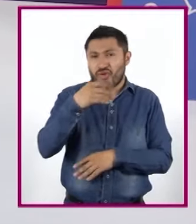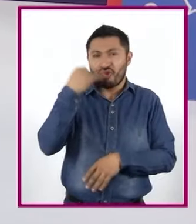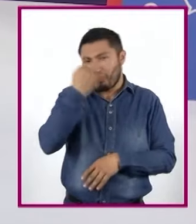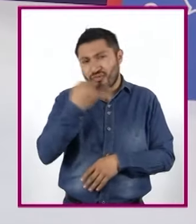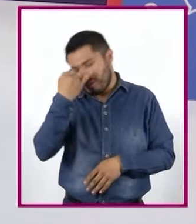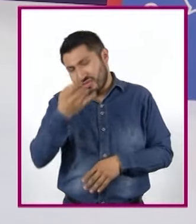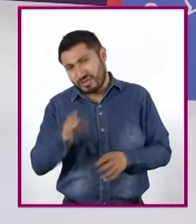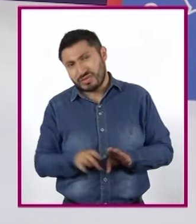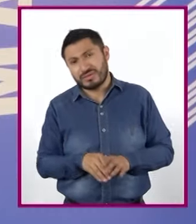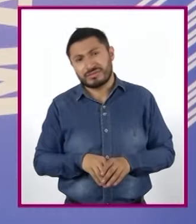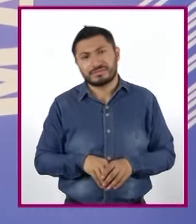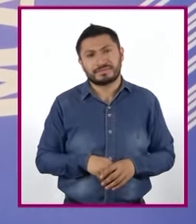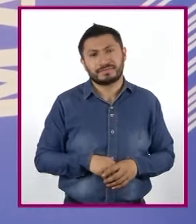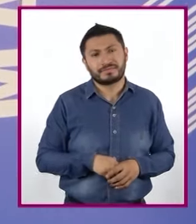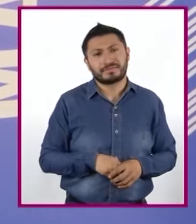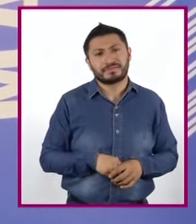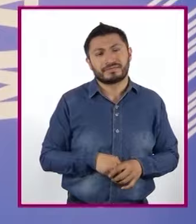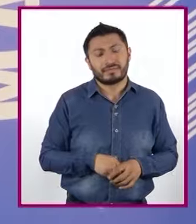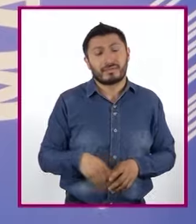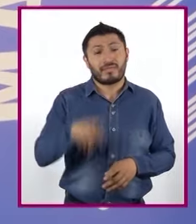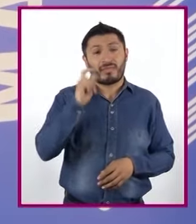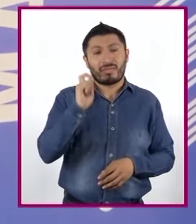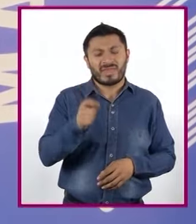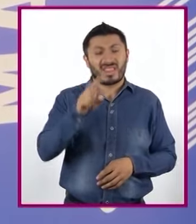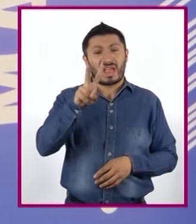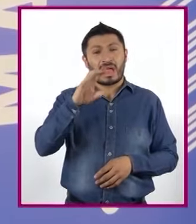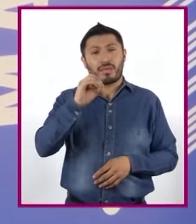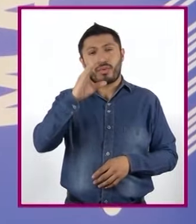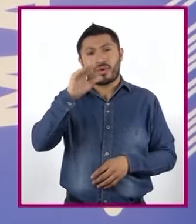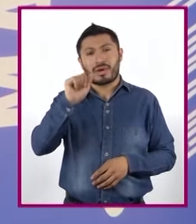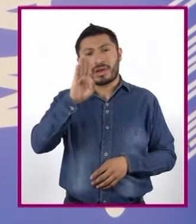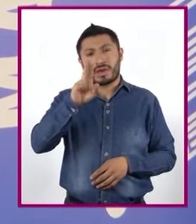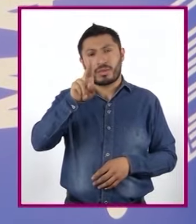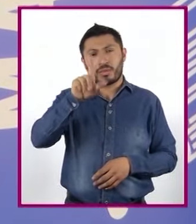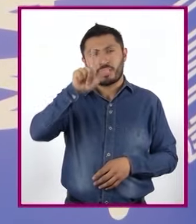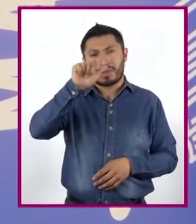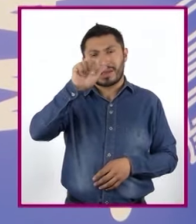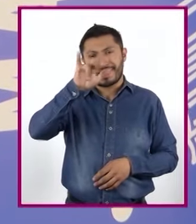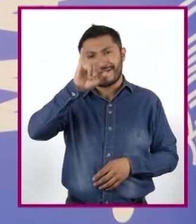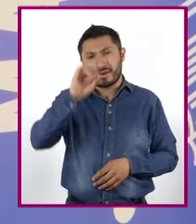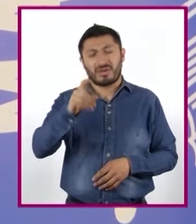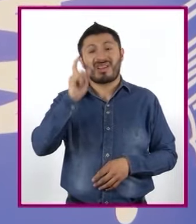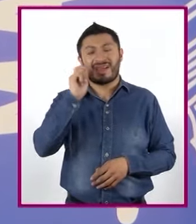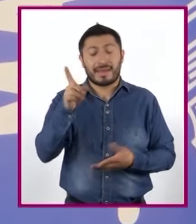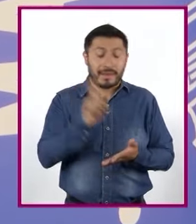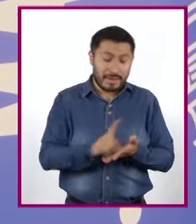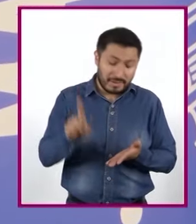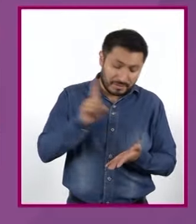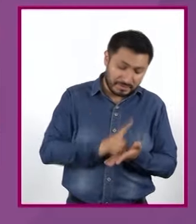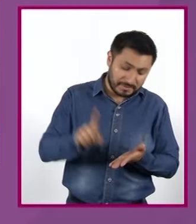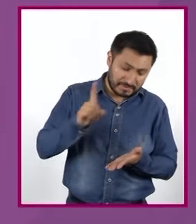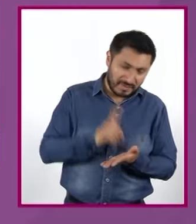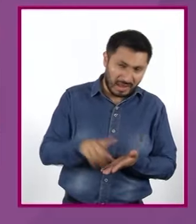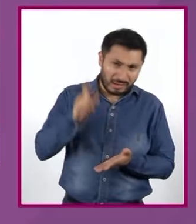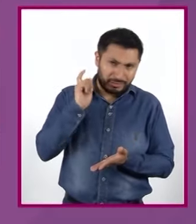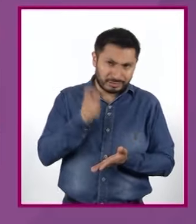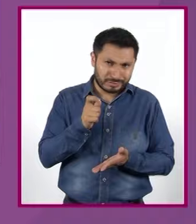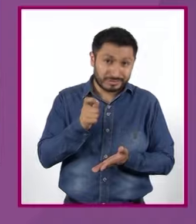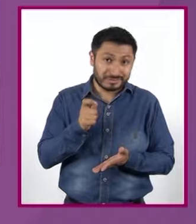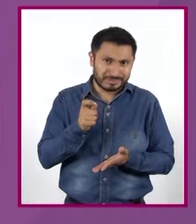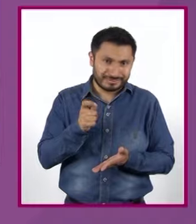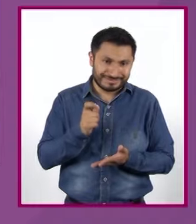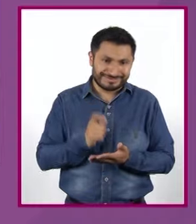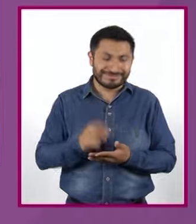vocabulario. ¿Y qué es el vocabulario? Veamos qué dice el diccionario de la lengua española.